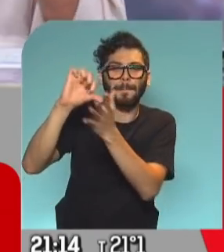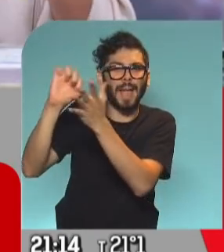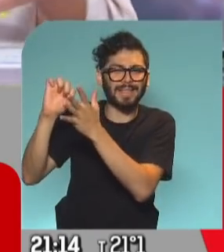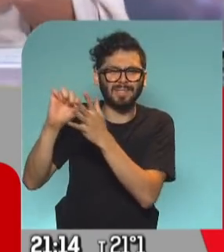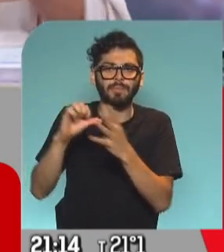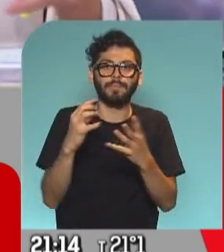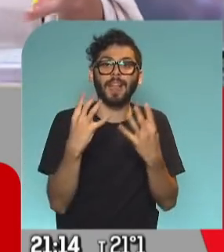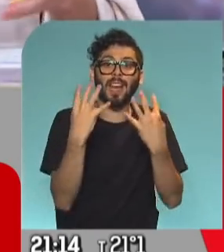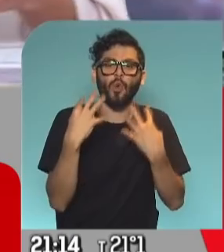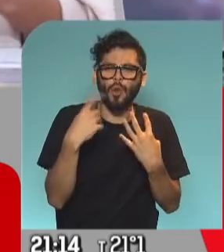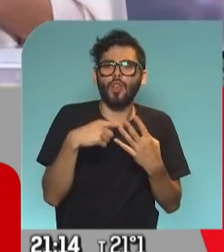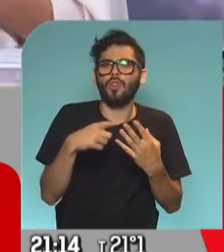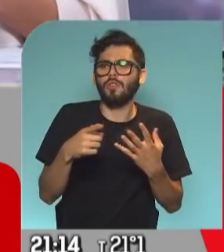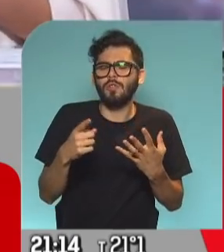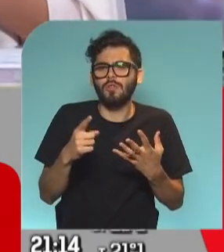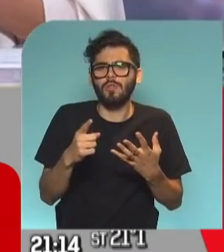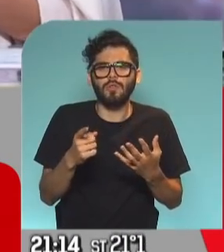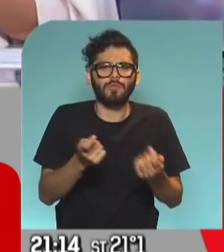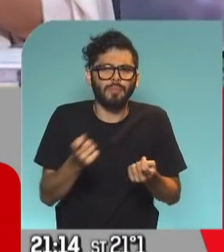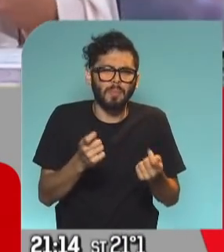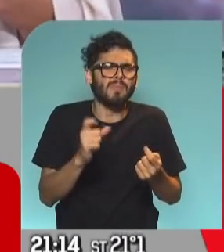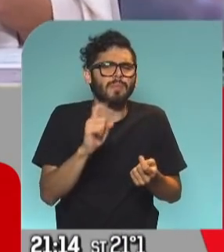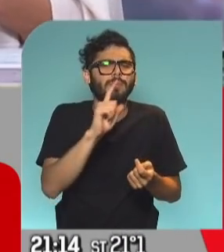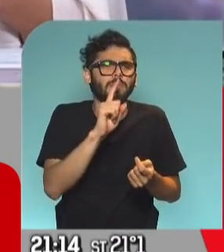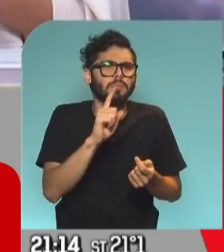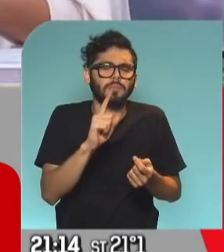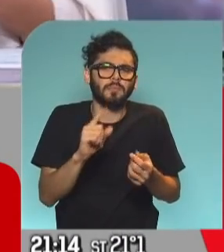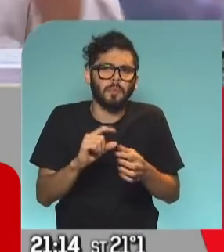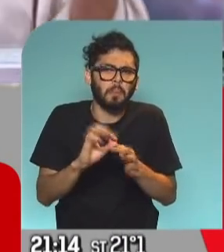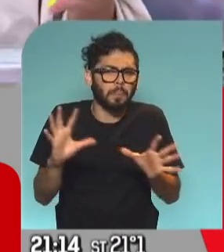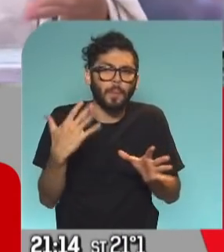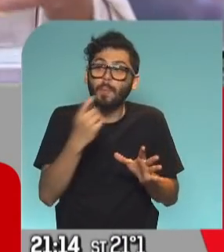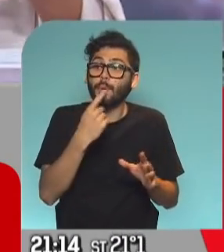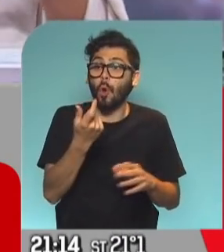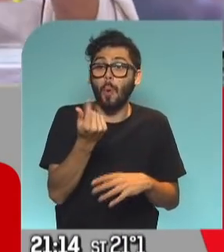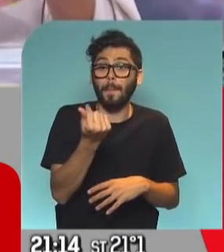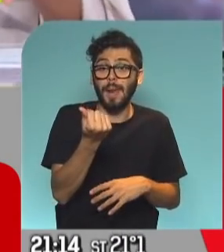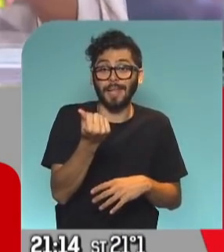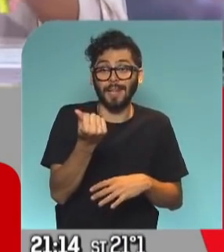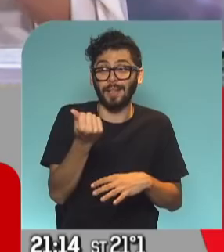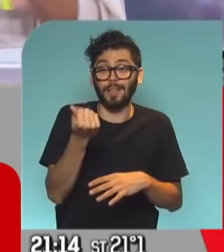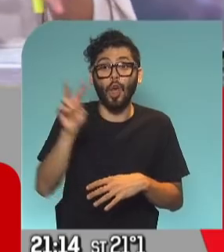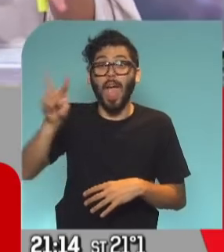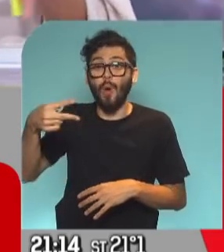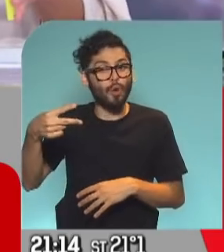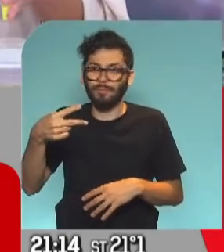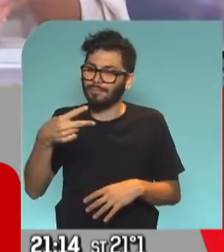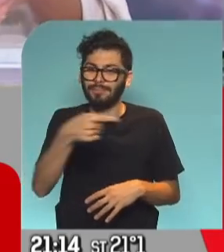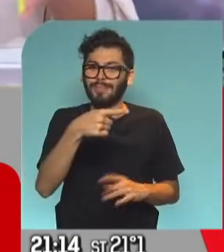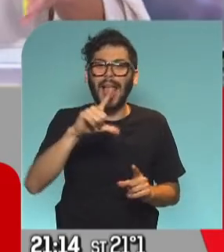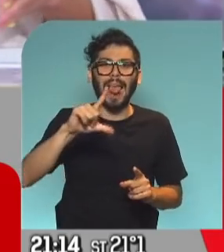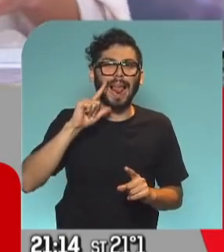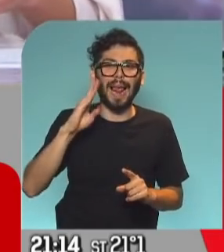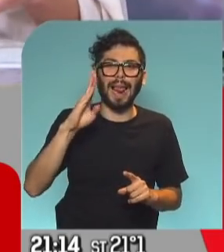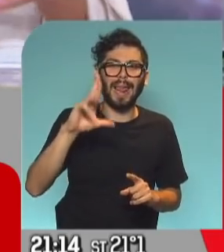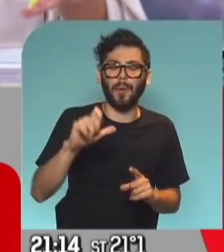mayor autonomía en general para moverse. Sabemos, por ejemplo, el tema monetario, que mantiene su moneda. Digo, siempre mantuvo una